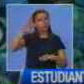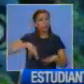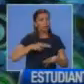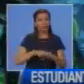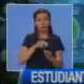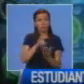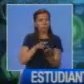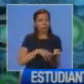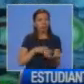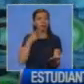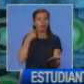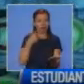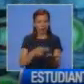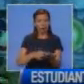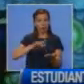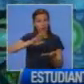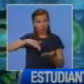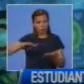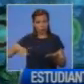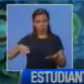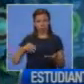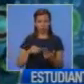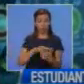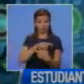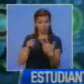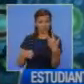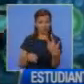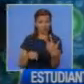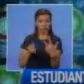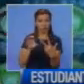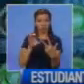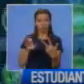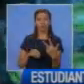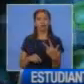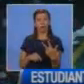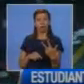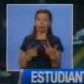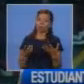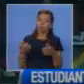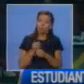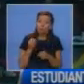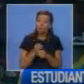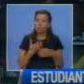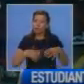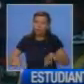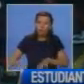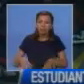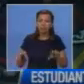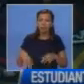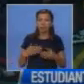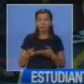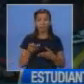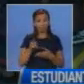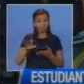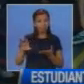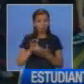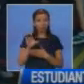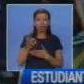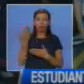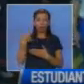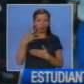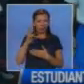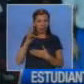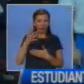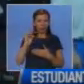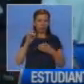de trabajo con los alumnos del Montúfar, del Colegio Mejía y del 5 de junio, que fueron los colegios involucrados en las protestas del 17